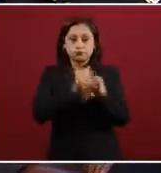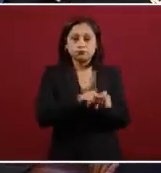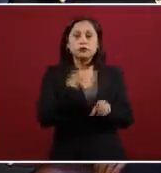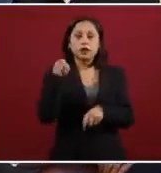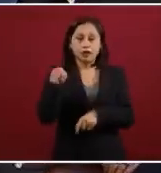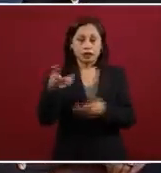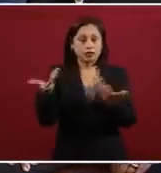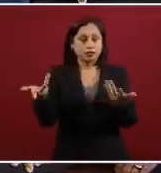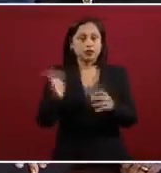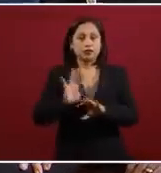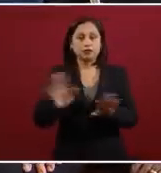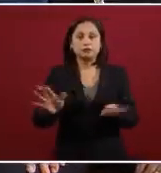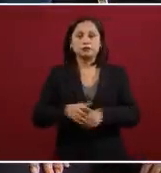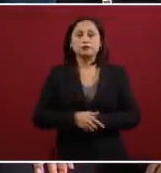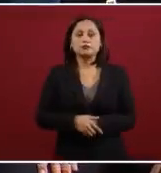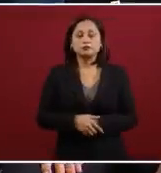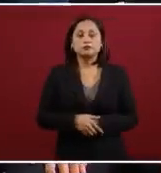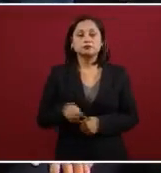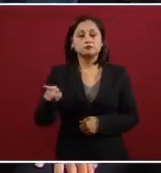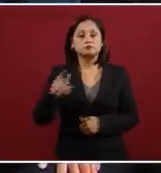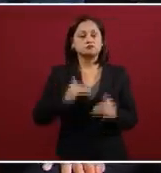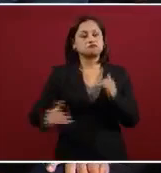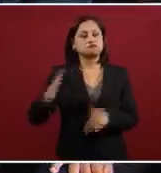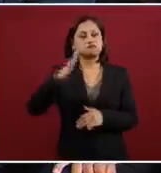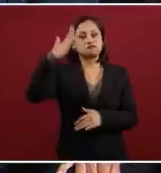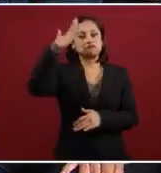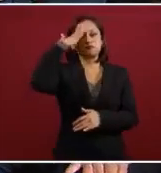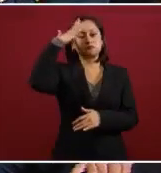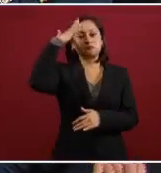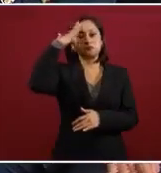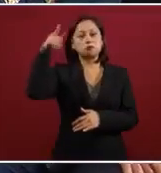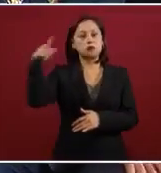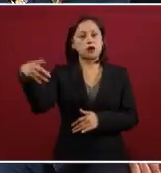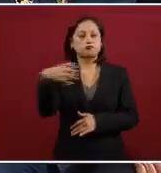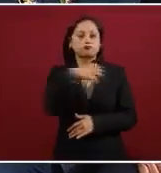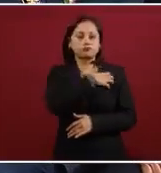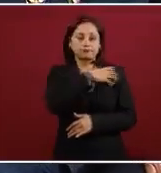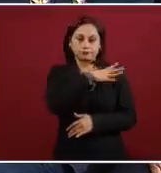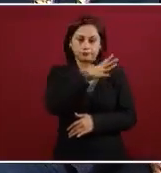un oficial del más alto rango, un general,